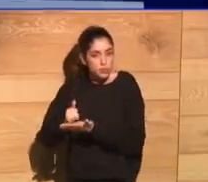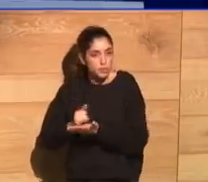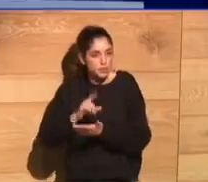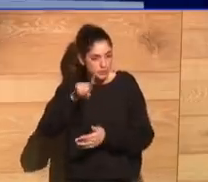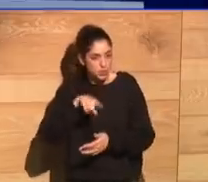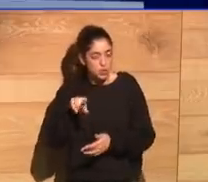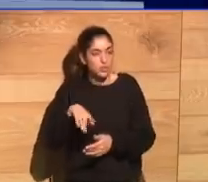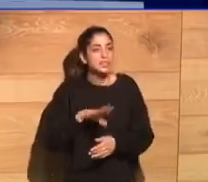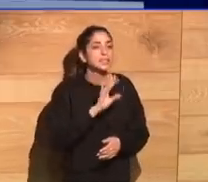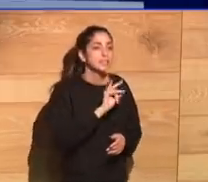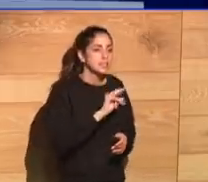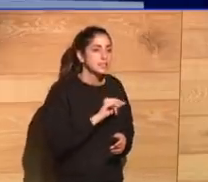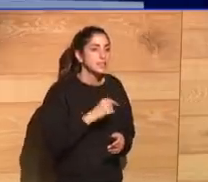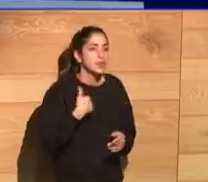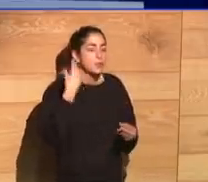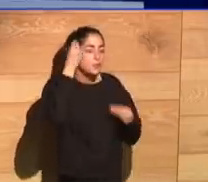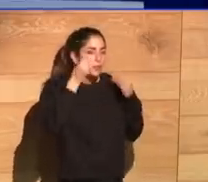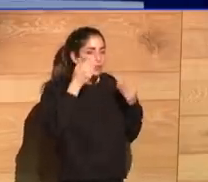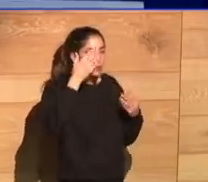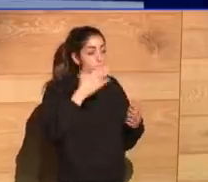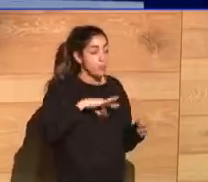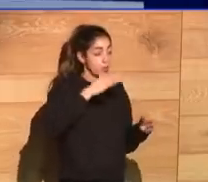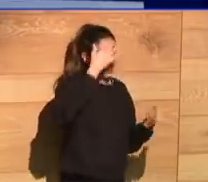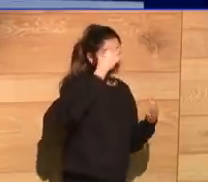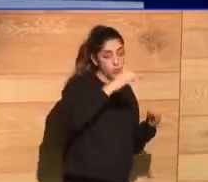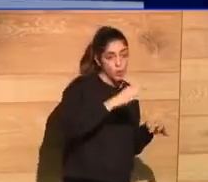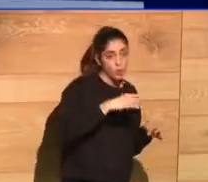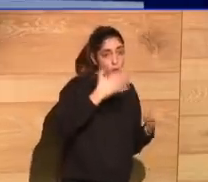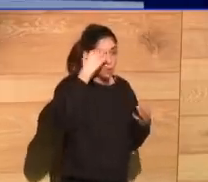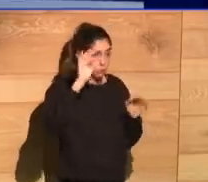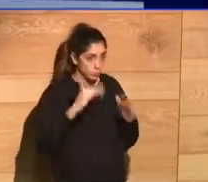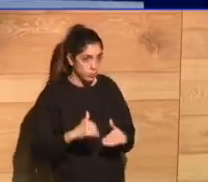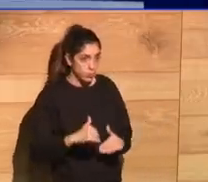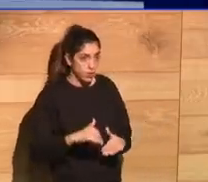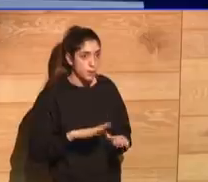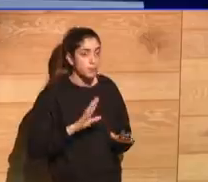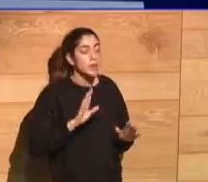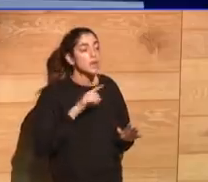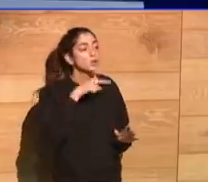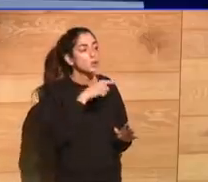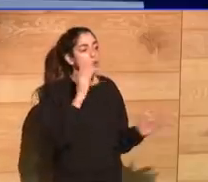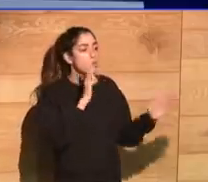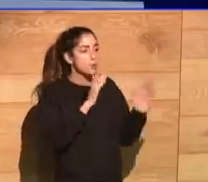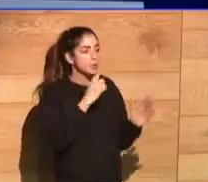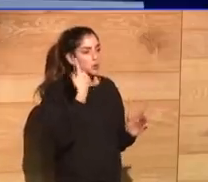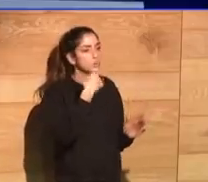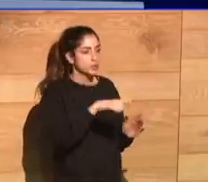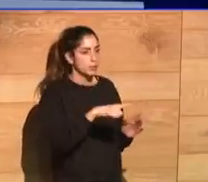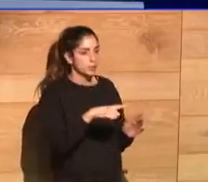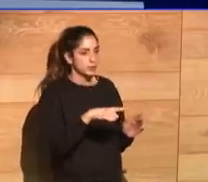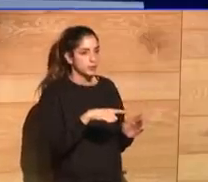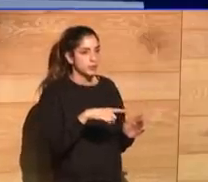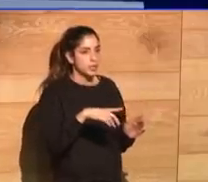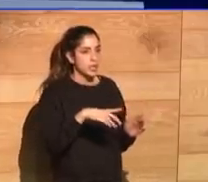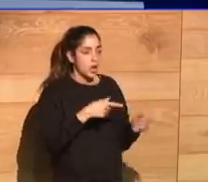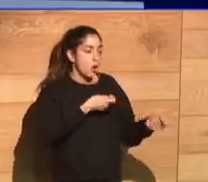Siempre hay un momento. Que es consciente o es inconsciente. Pero hay un momento en que sabes que ese es el momento. Y que sabes que sales vivo de ahí con control de la nave